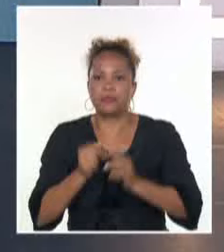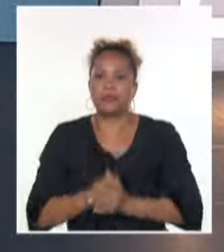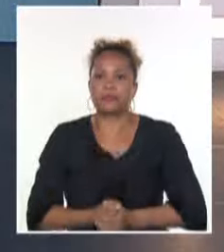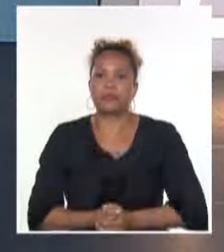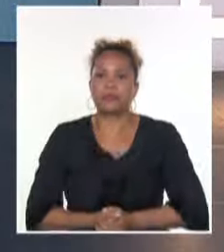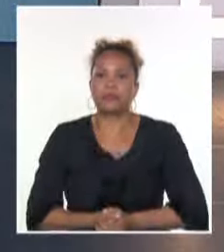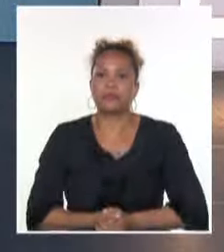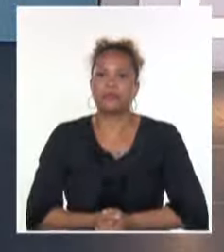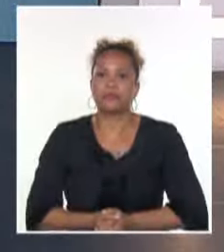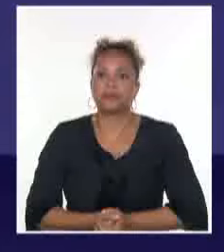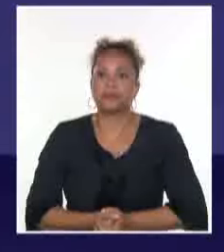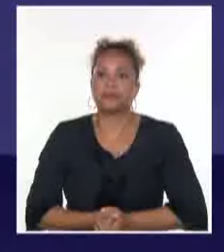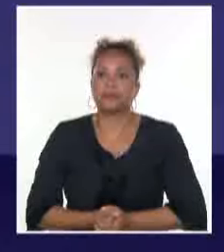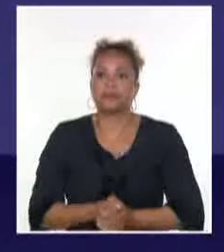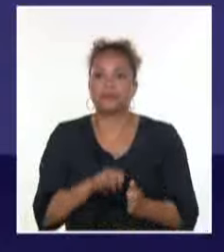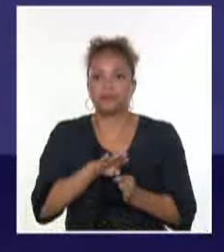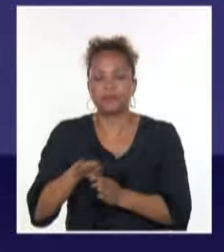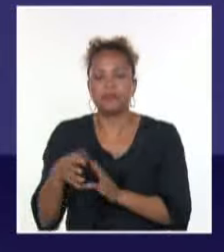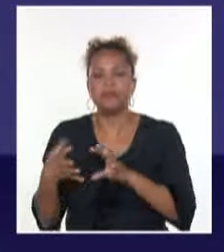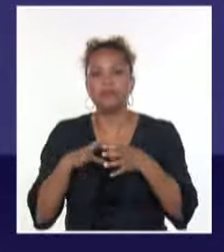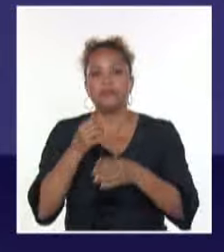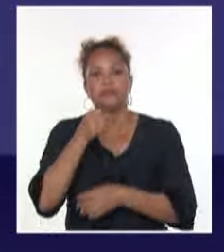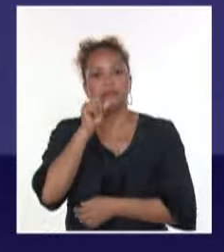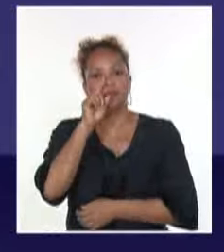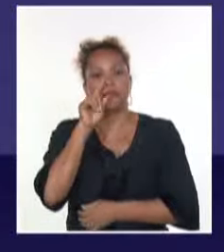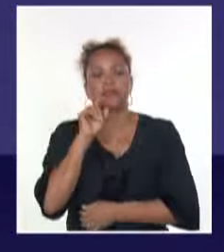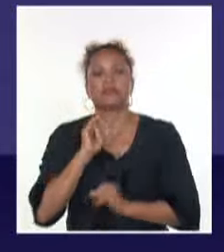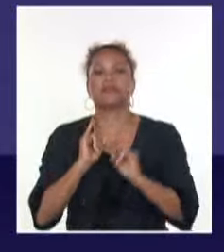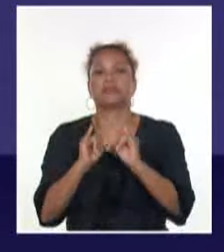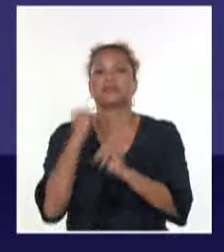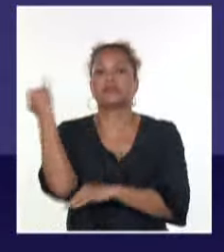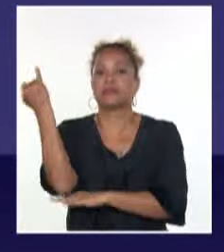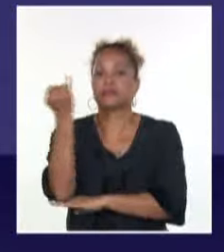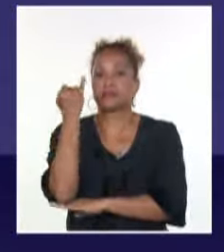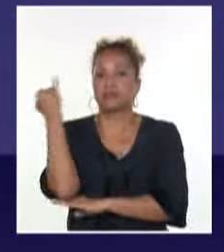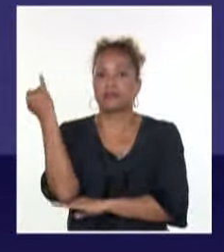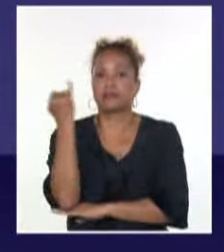Y de esta manera, Giselle, ponemos punto final a nuestro recorrido más allá de las fronteras cubanas.